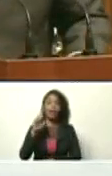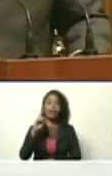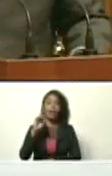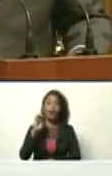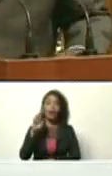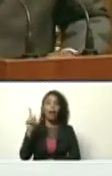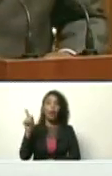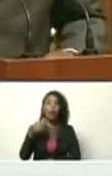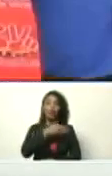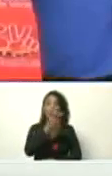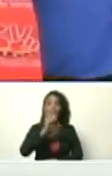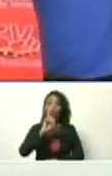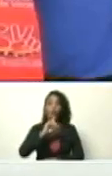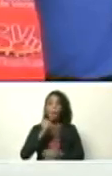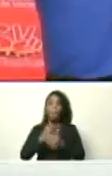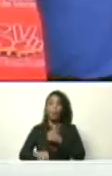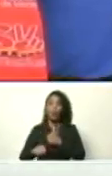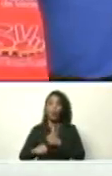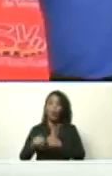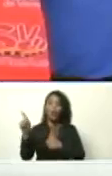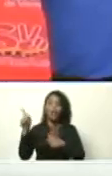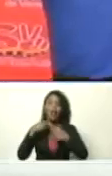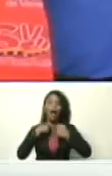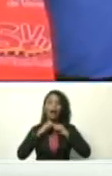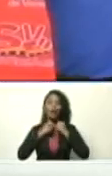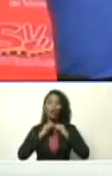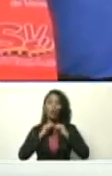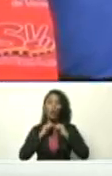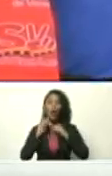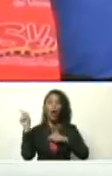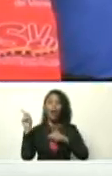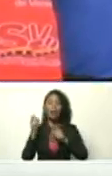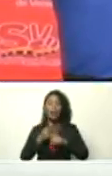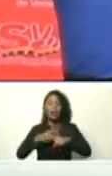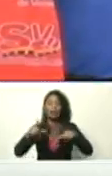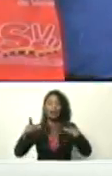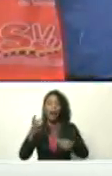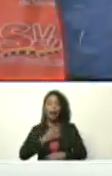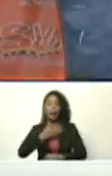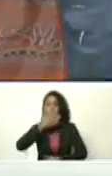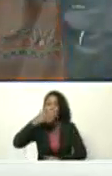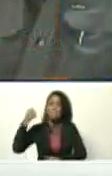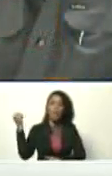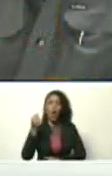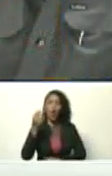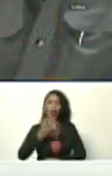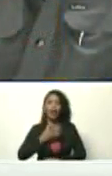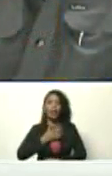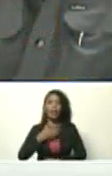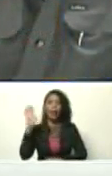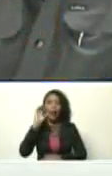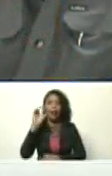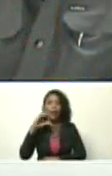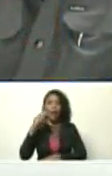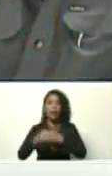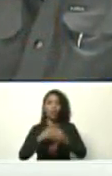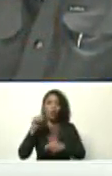ustedes no habían nacido, y Aristóbulo fue tremendo alcalde, el mejor alcalde que Caracas ha tenido en su